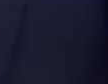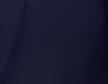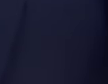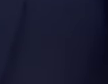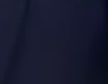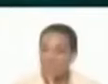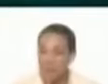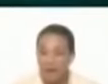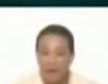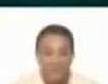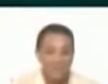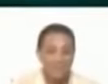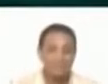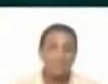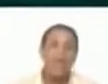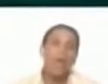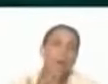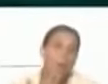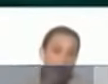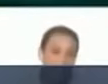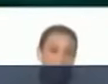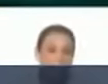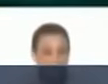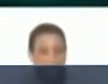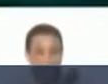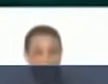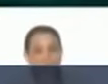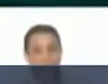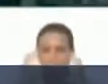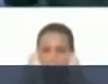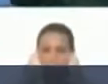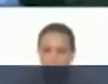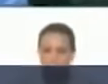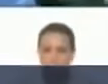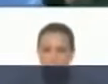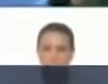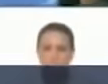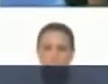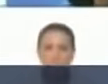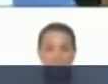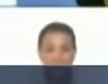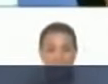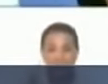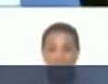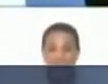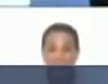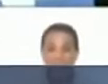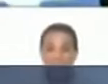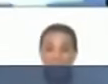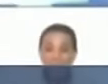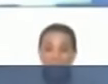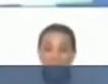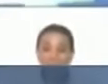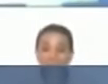totalmente, que no vea esa realidad. O sea, cuando enarbolan la democracia, lo que hay detrás es las